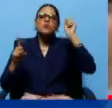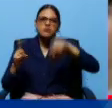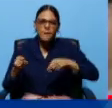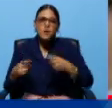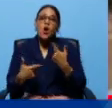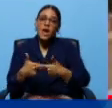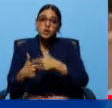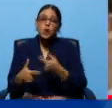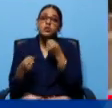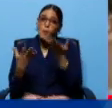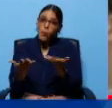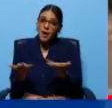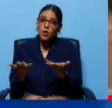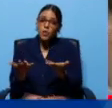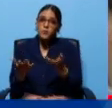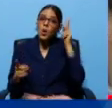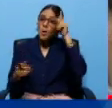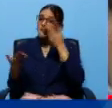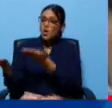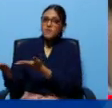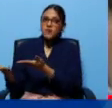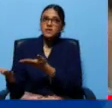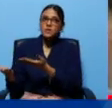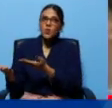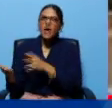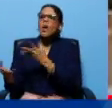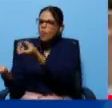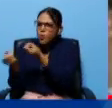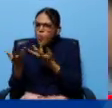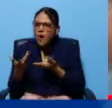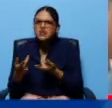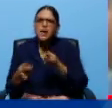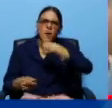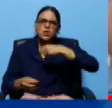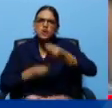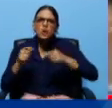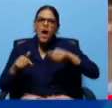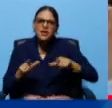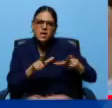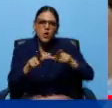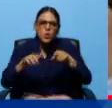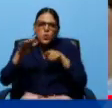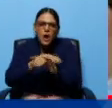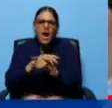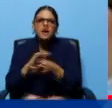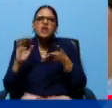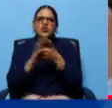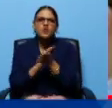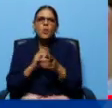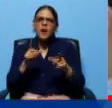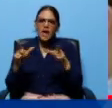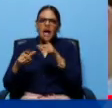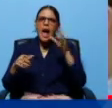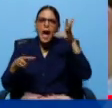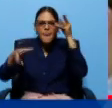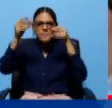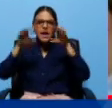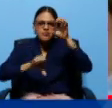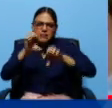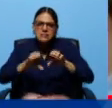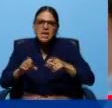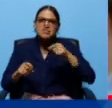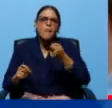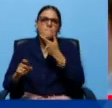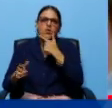que bueno, profesora, adelante, ¿qué nos cuenta? Estamos en el laboratorio, en uno de los laboratorios de este